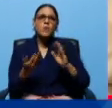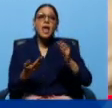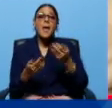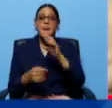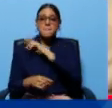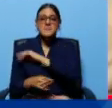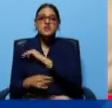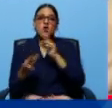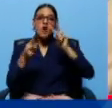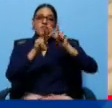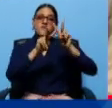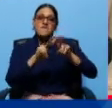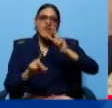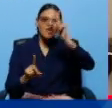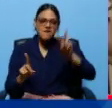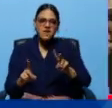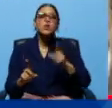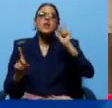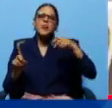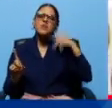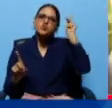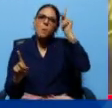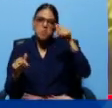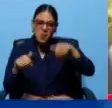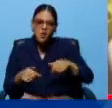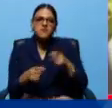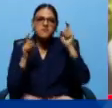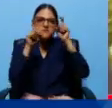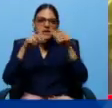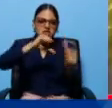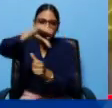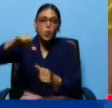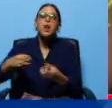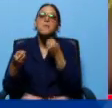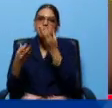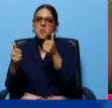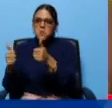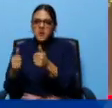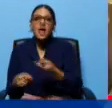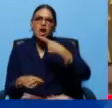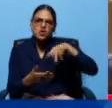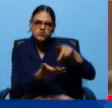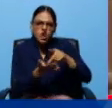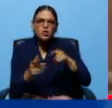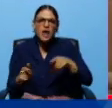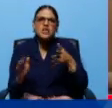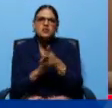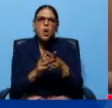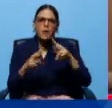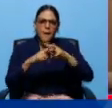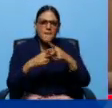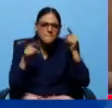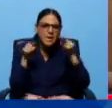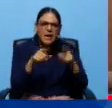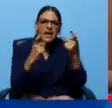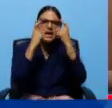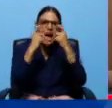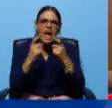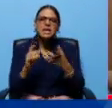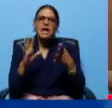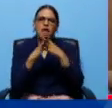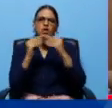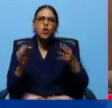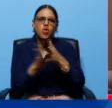Vivienda Venezuela. ¿Y eres profesora? Soy profesora aquí. Está bien. Aquí tienen la parte clásica de mecánica, ¿verdad? Todo lo que es la parte